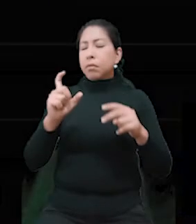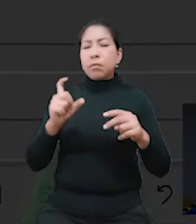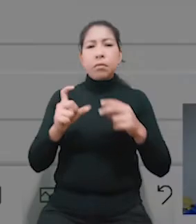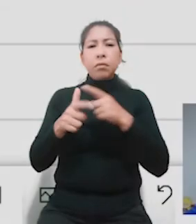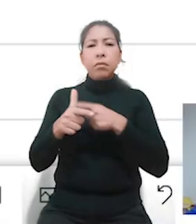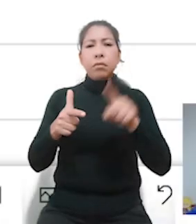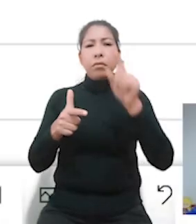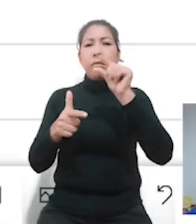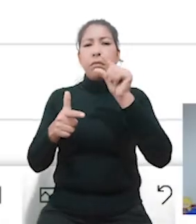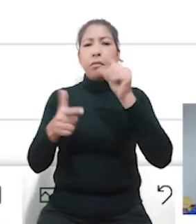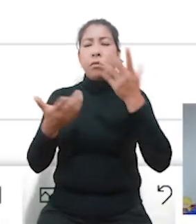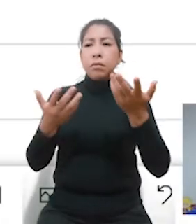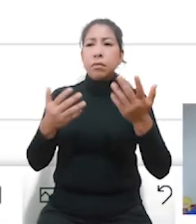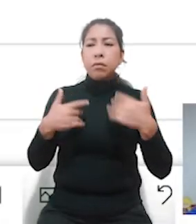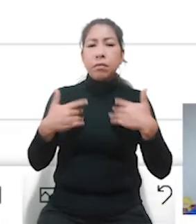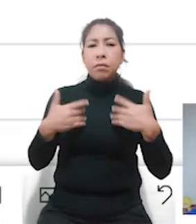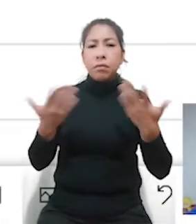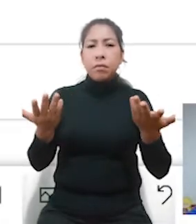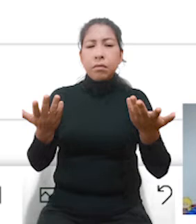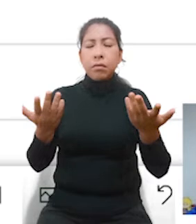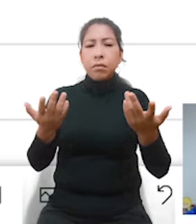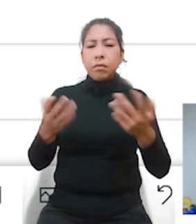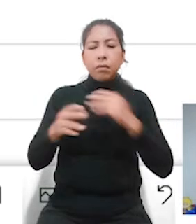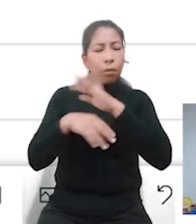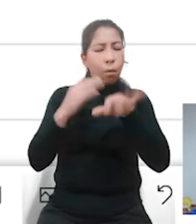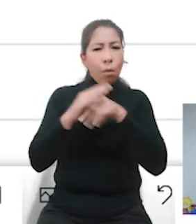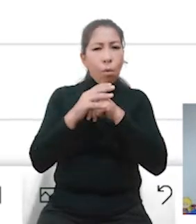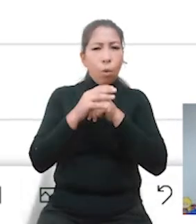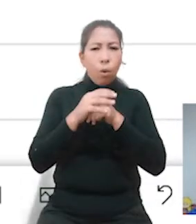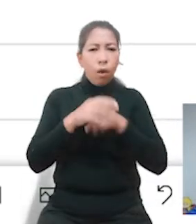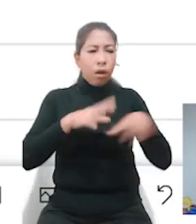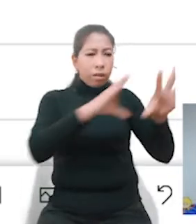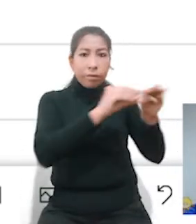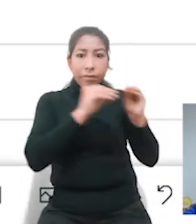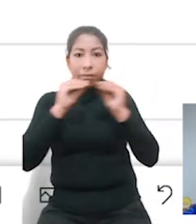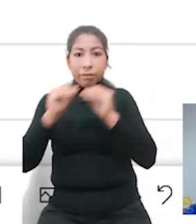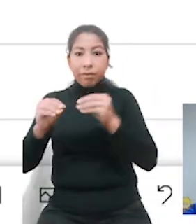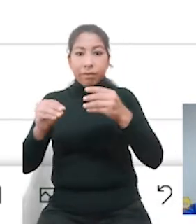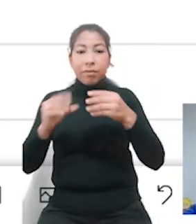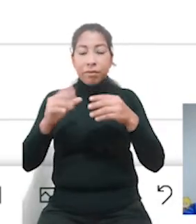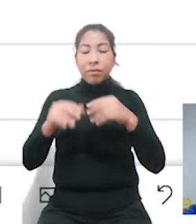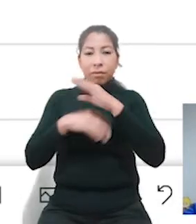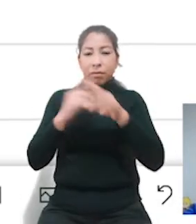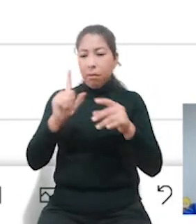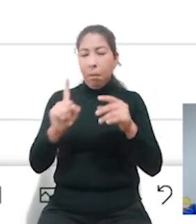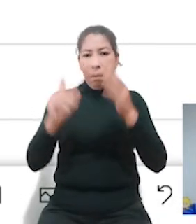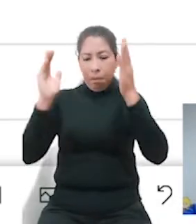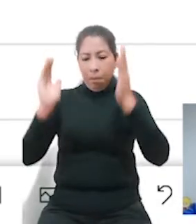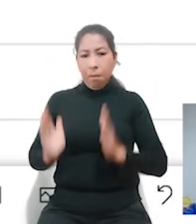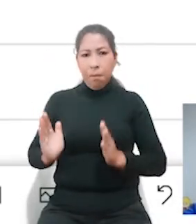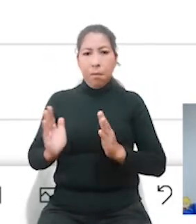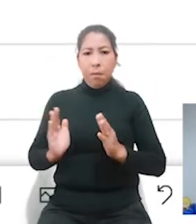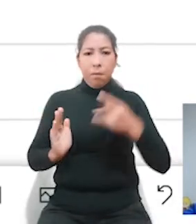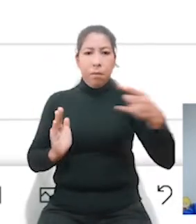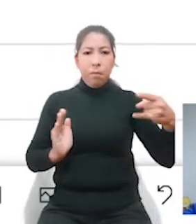cuadrado. Como se trata de una ecuación de segundo grado, debemos pasar todos los términos al primer miembro. Anoto x elevado al